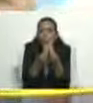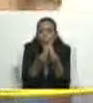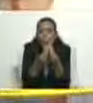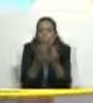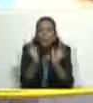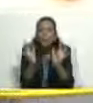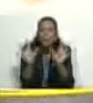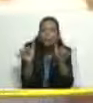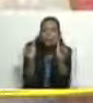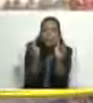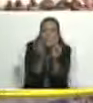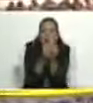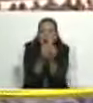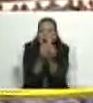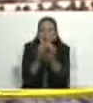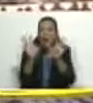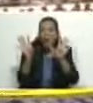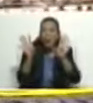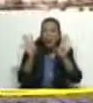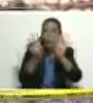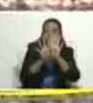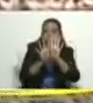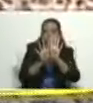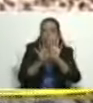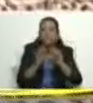cerquita, aquí.